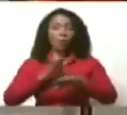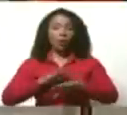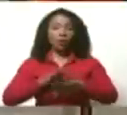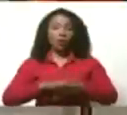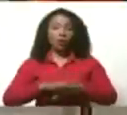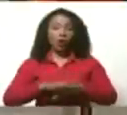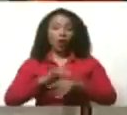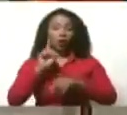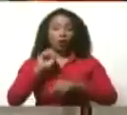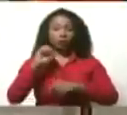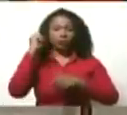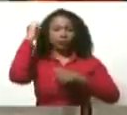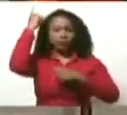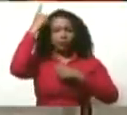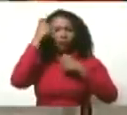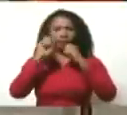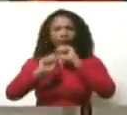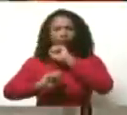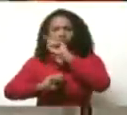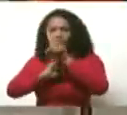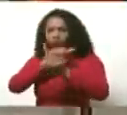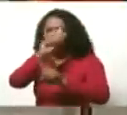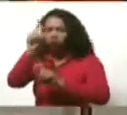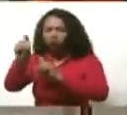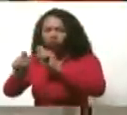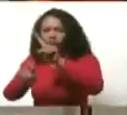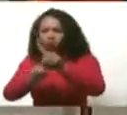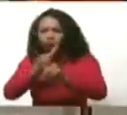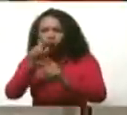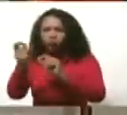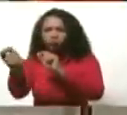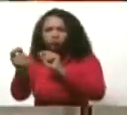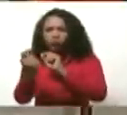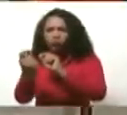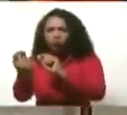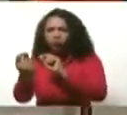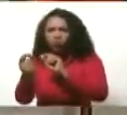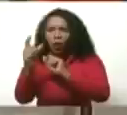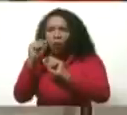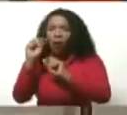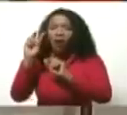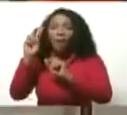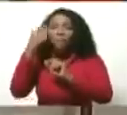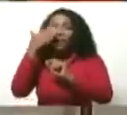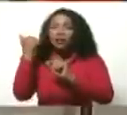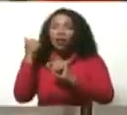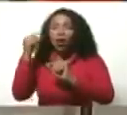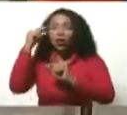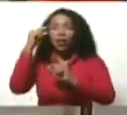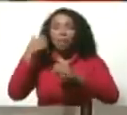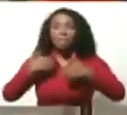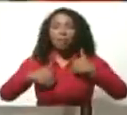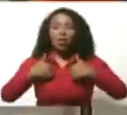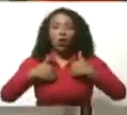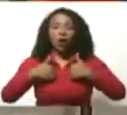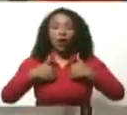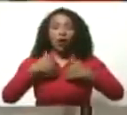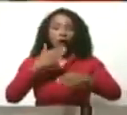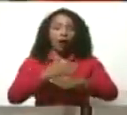en un interrogatorio que le realizamos a Víctor Aular el pasado día miércoles,